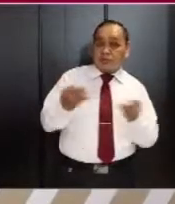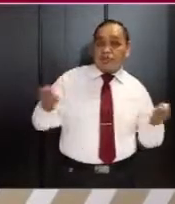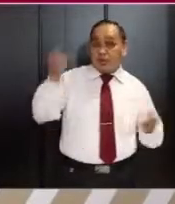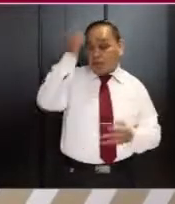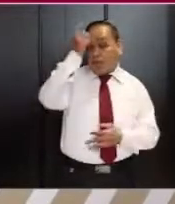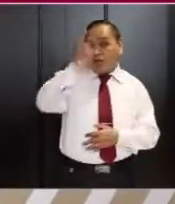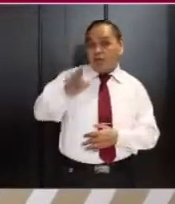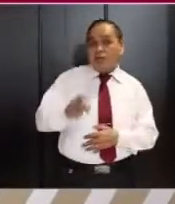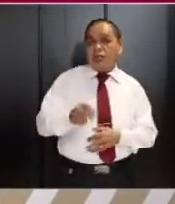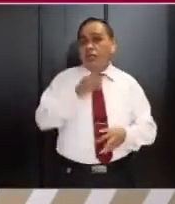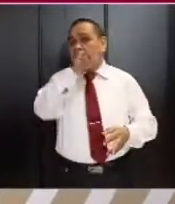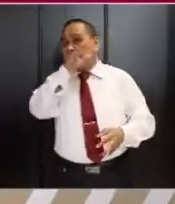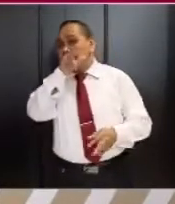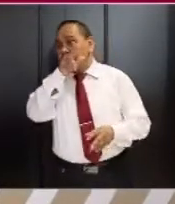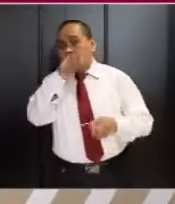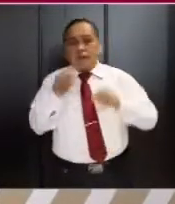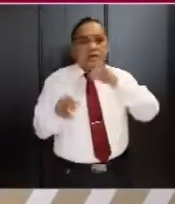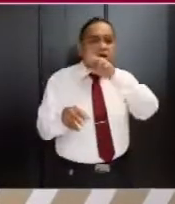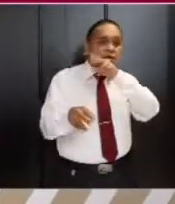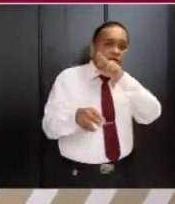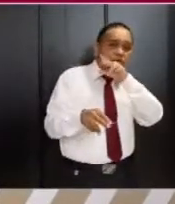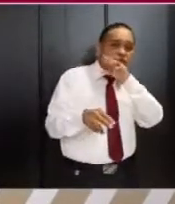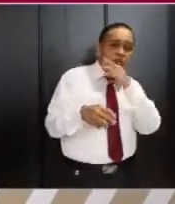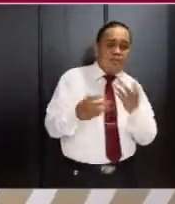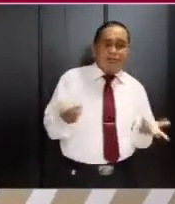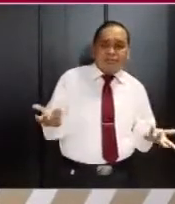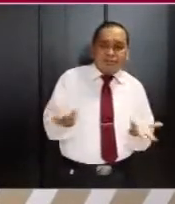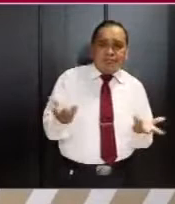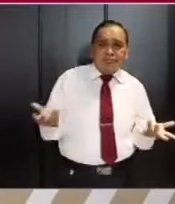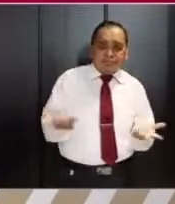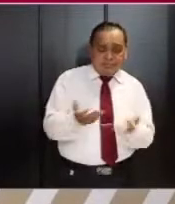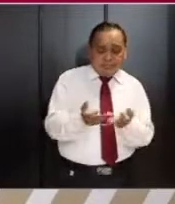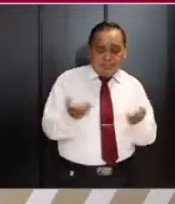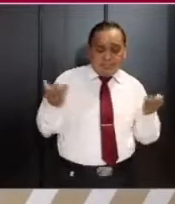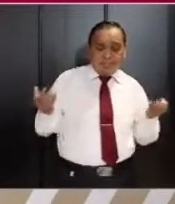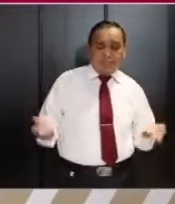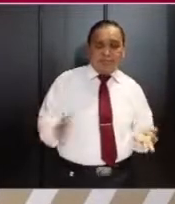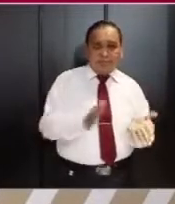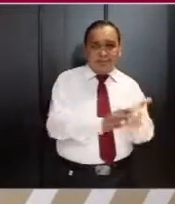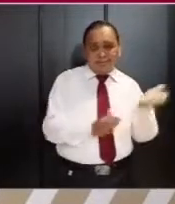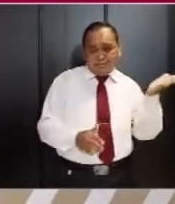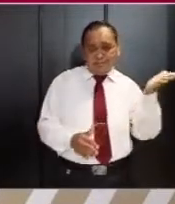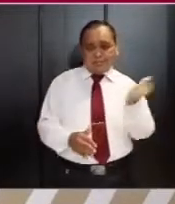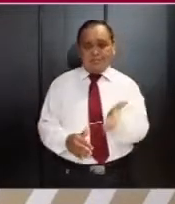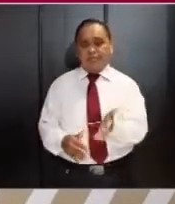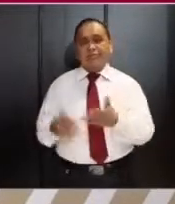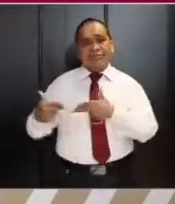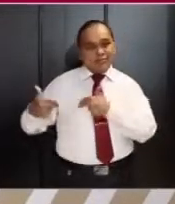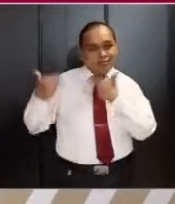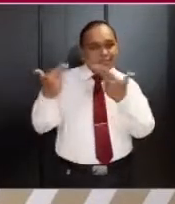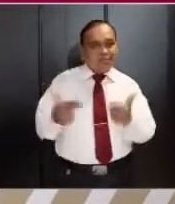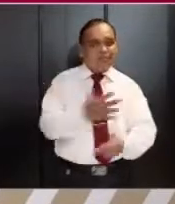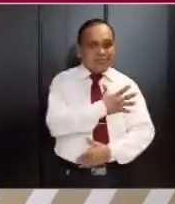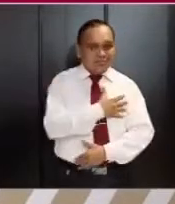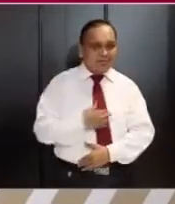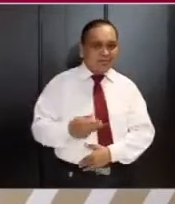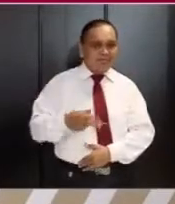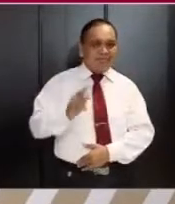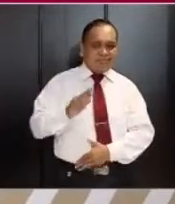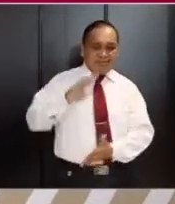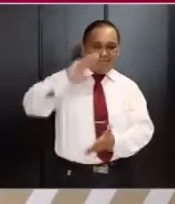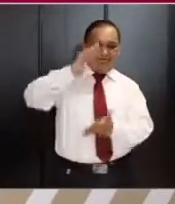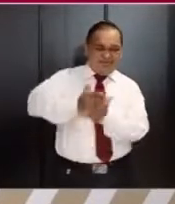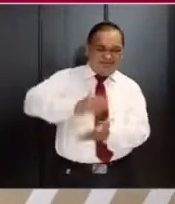y dando vueltas para que ellos puedan tener la escritura que es la herencia para sus hijos? No, y al contrario, es poner trabas,